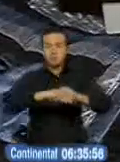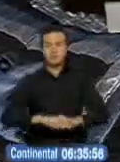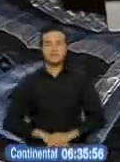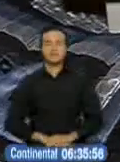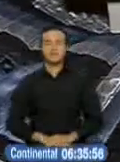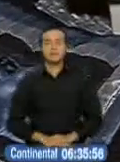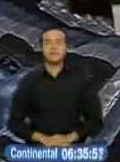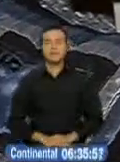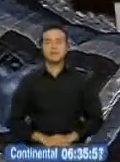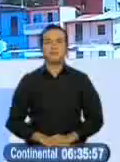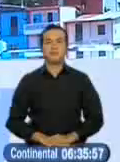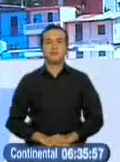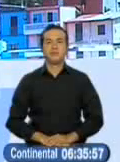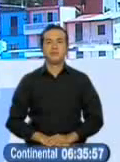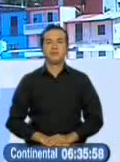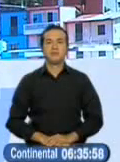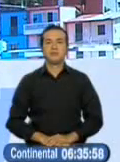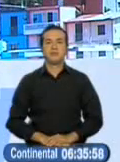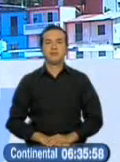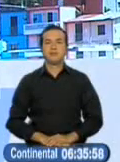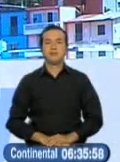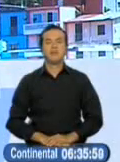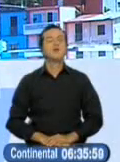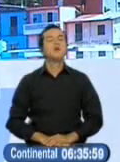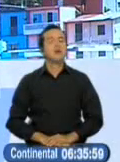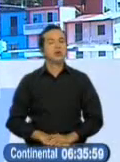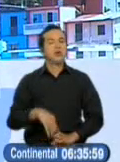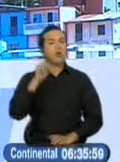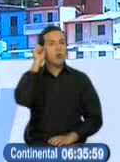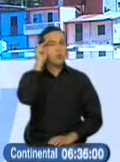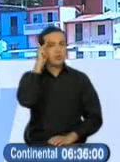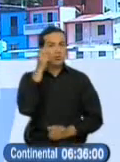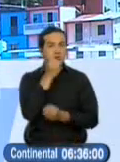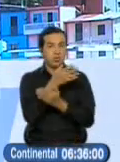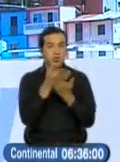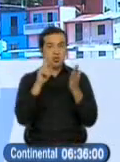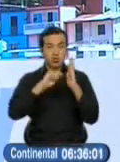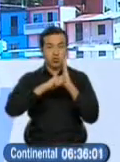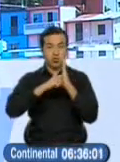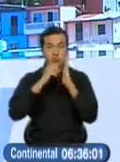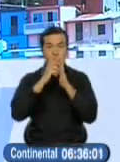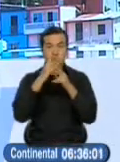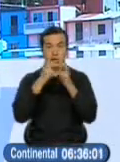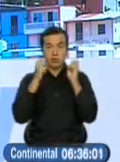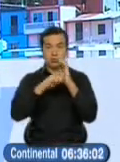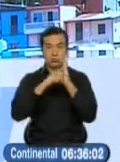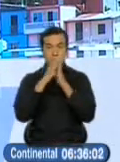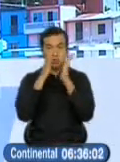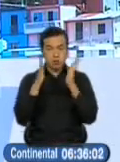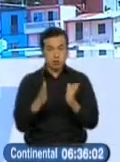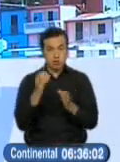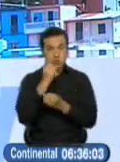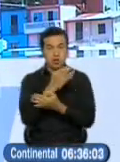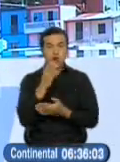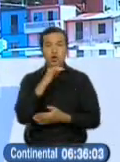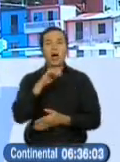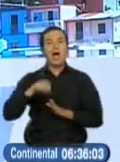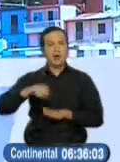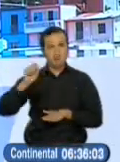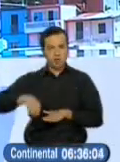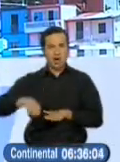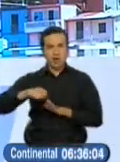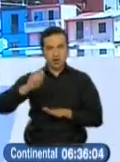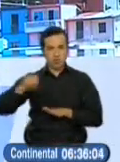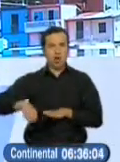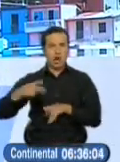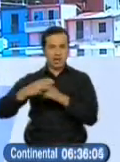TV. Y las reacciones sobre este audio que involucraría al excontralor Carlos Pollitt no se hicieron esperar. Jorge Acosta, abogado